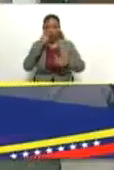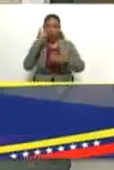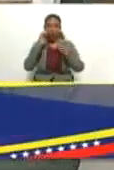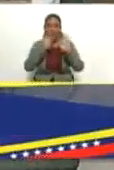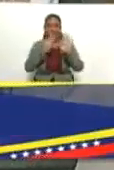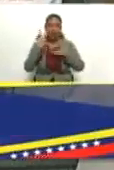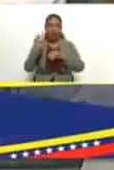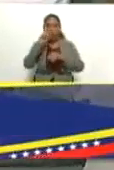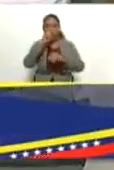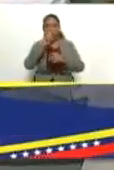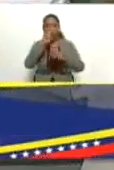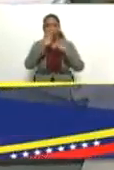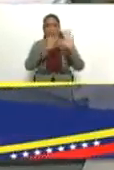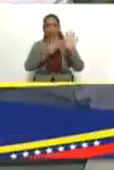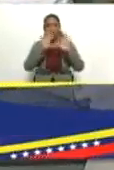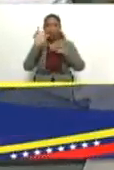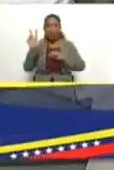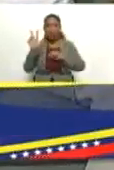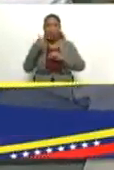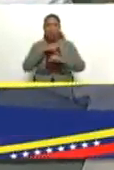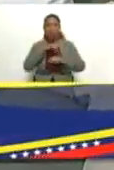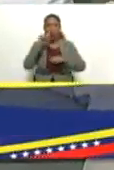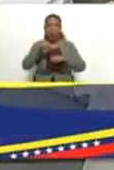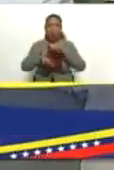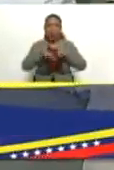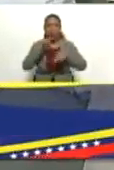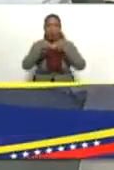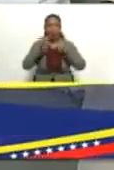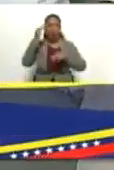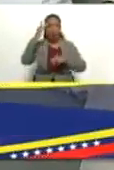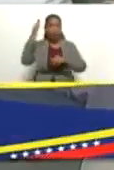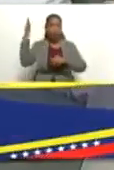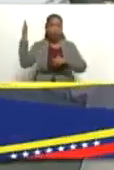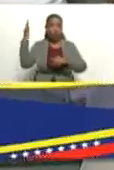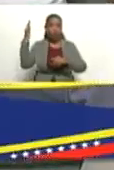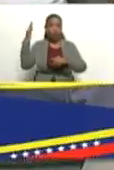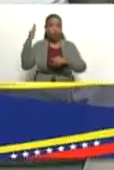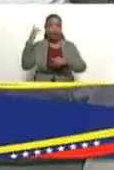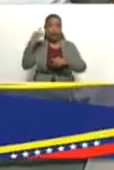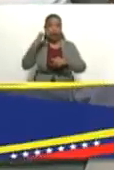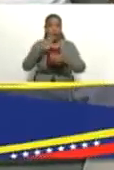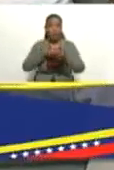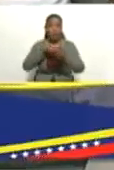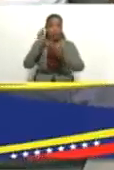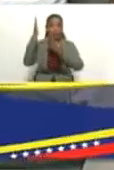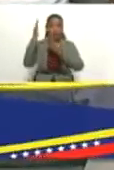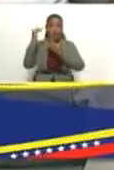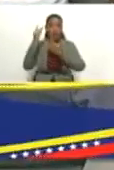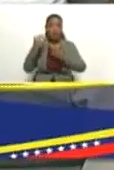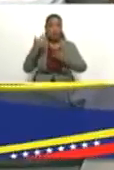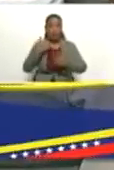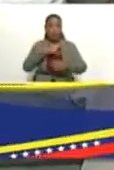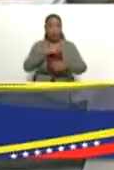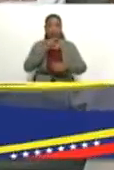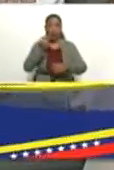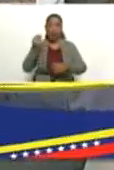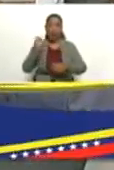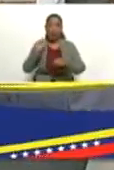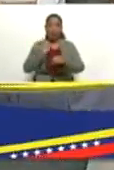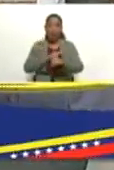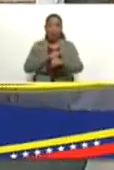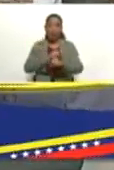año 93. Y aquí vamos construyendo esos sueños que nos levantaron con esperanza en nuestra juventud más